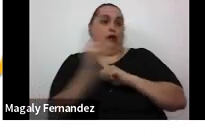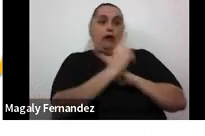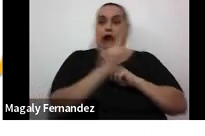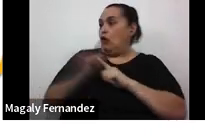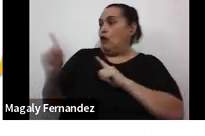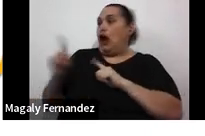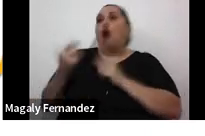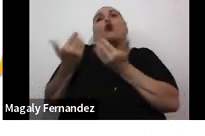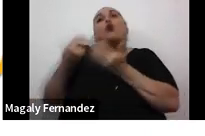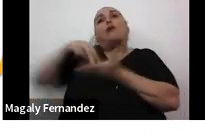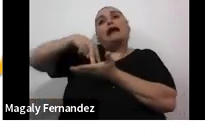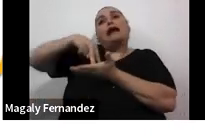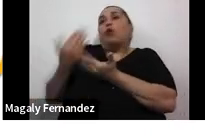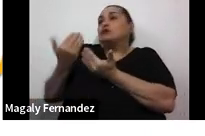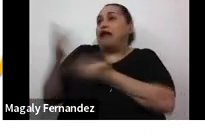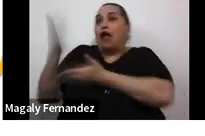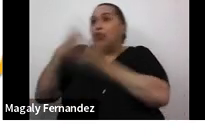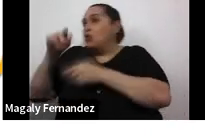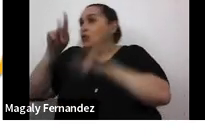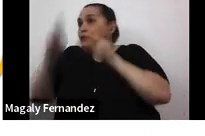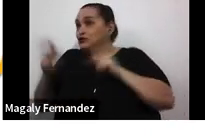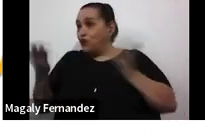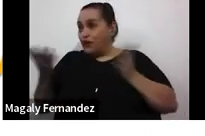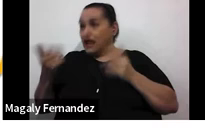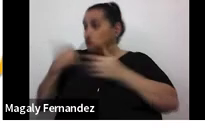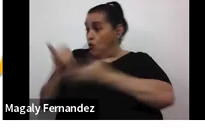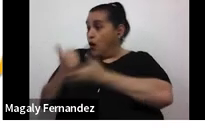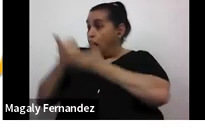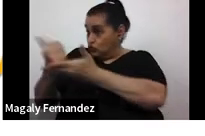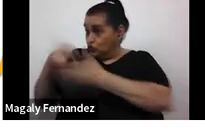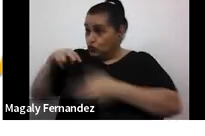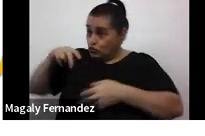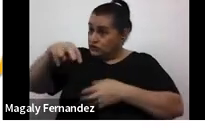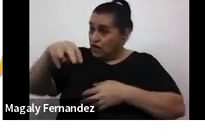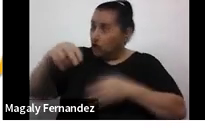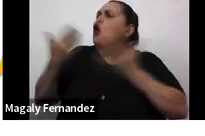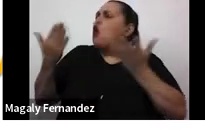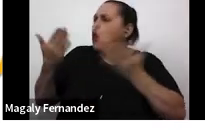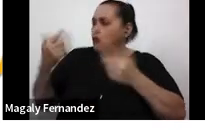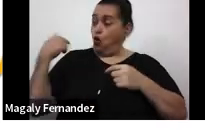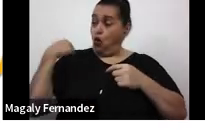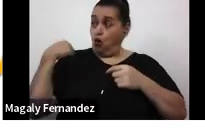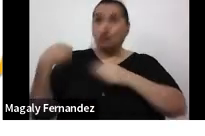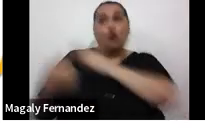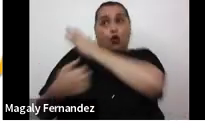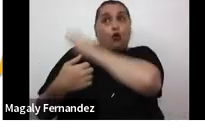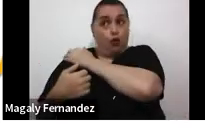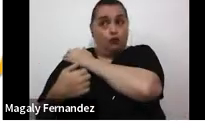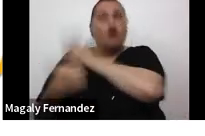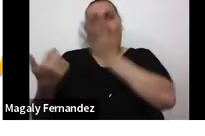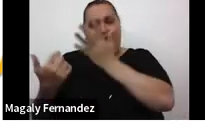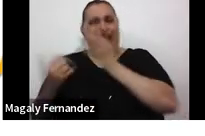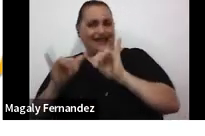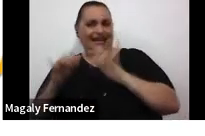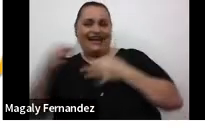Entonces es te ayuda a cruzar Sí bueno como te ayudo Dame tu hombro yo me agarro de Ok es eso